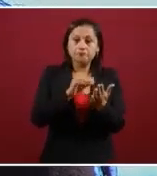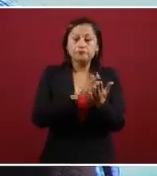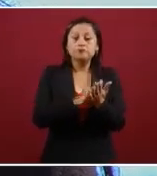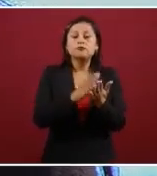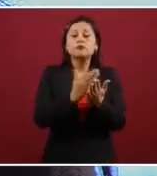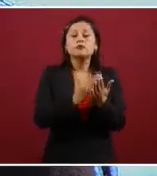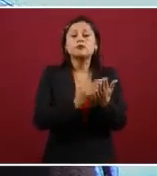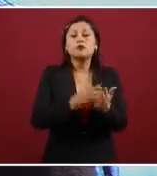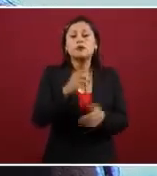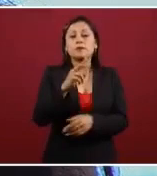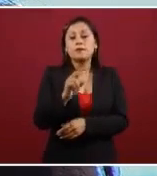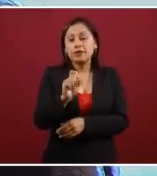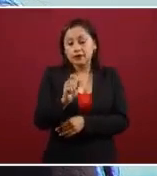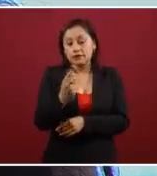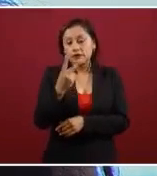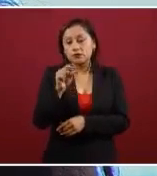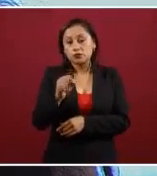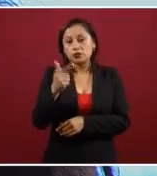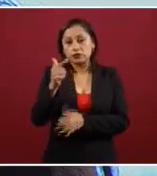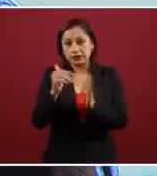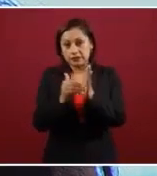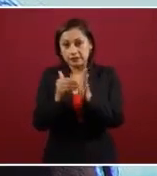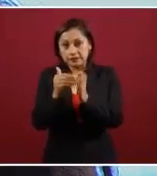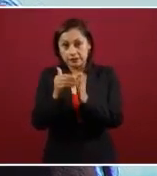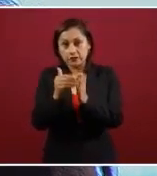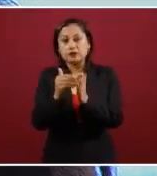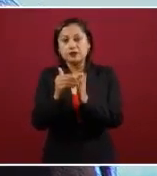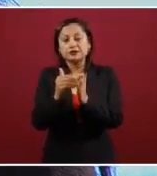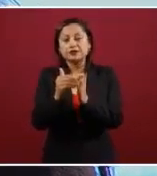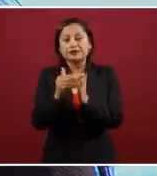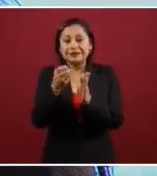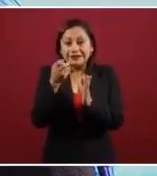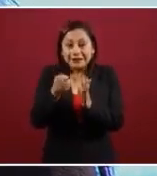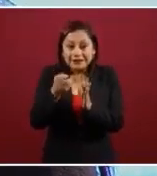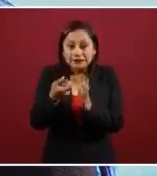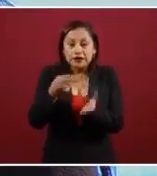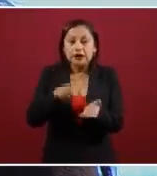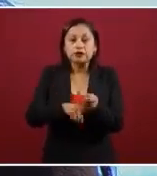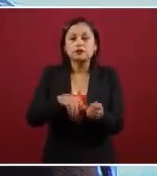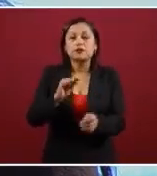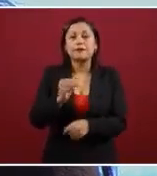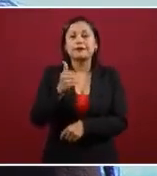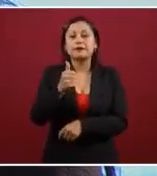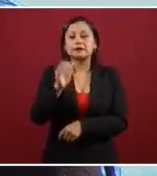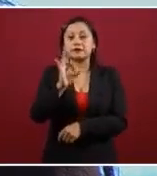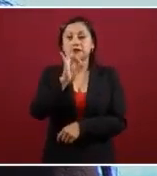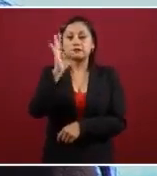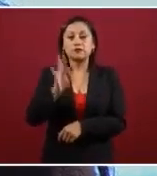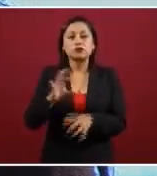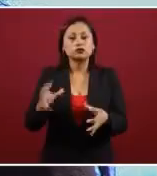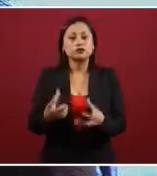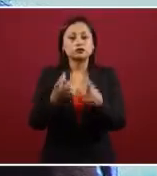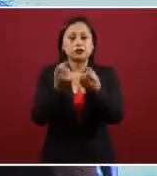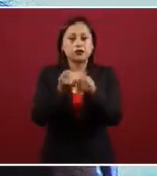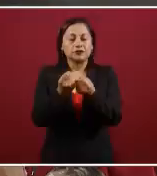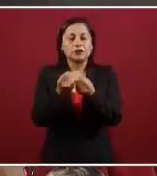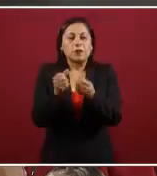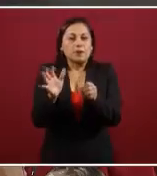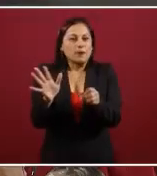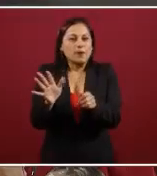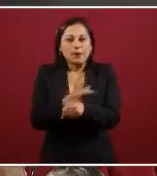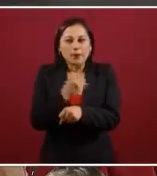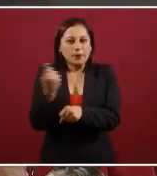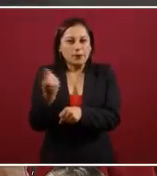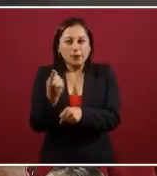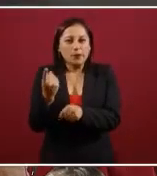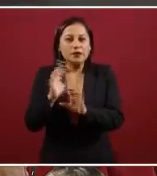millones, tenemos un prendimiento de 96%. ¿Por qué se puede hacer tan alto ese prendimiento